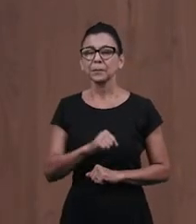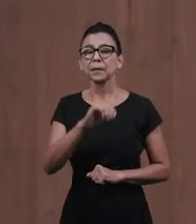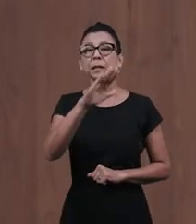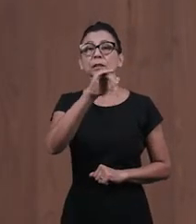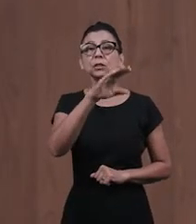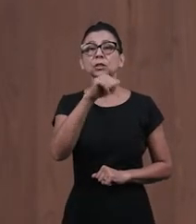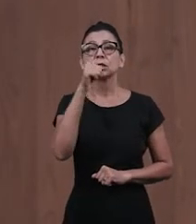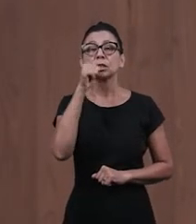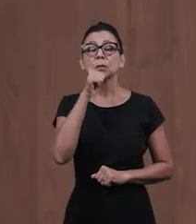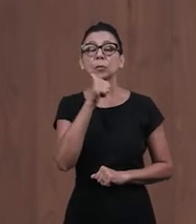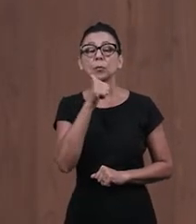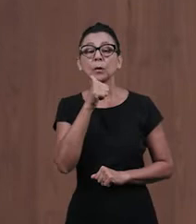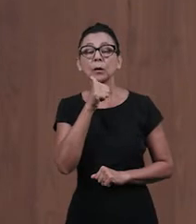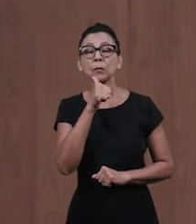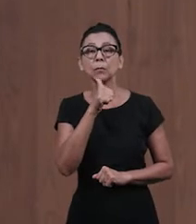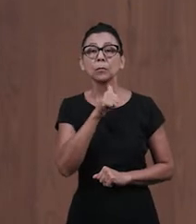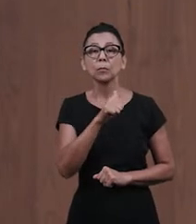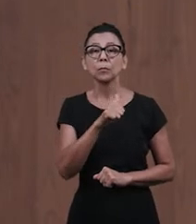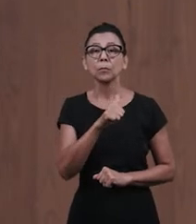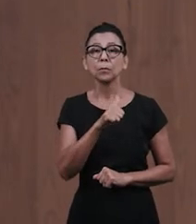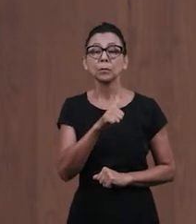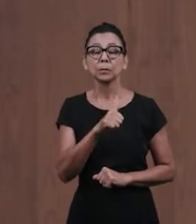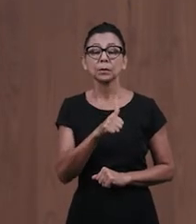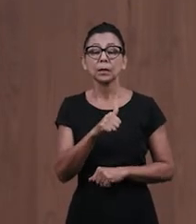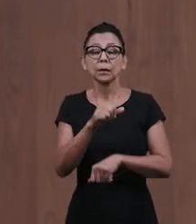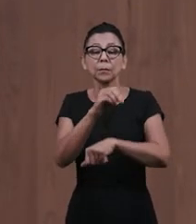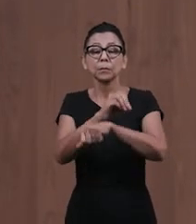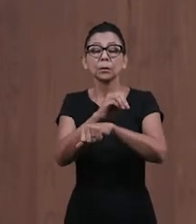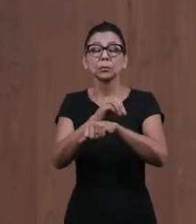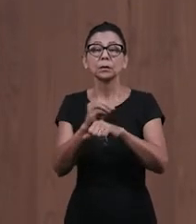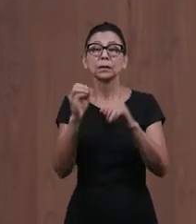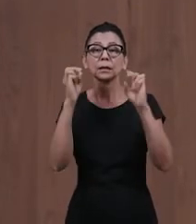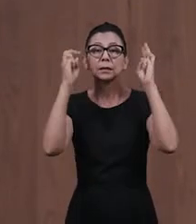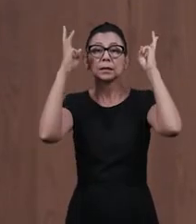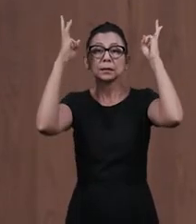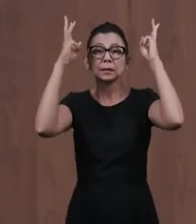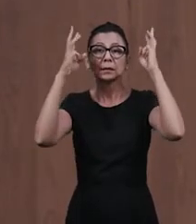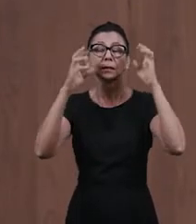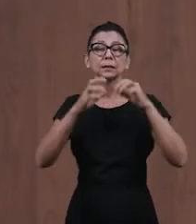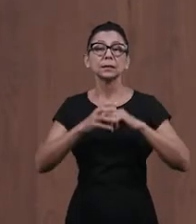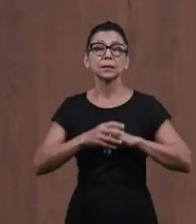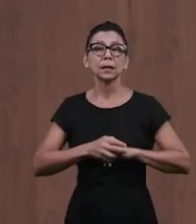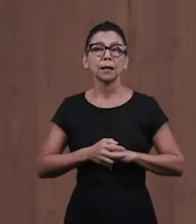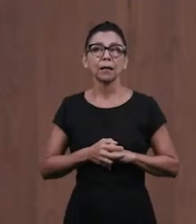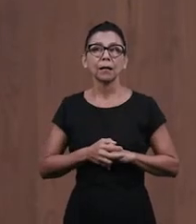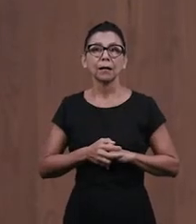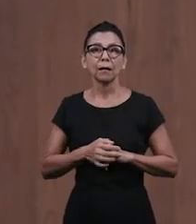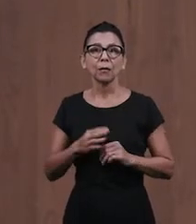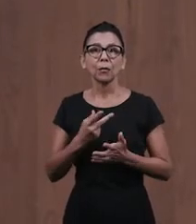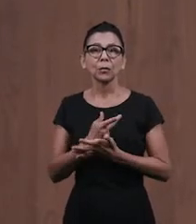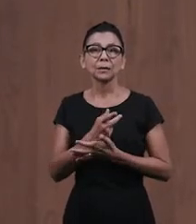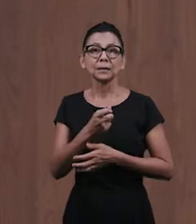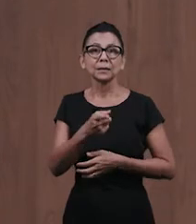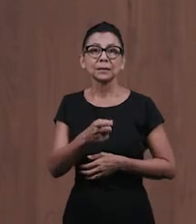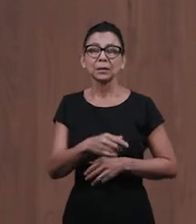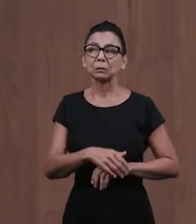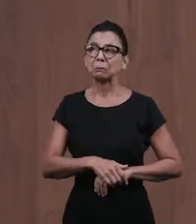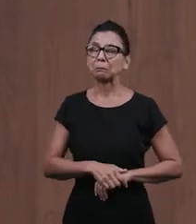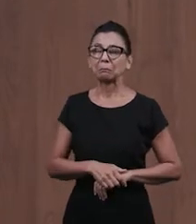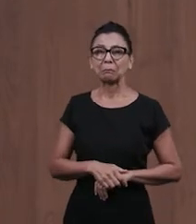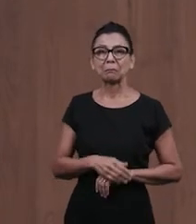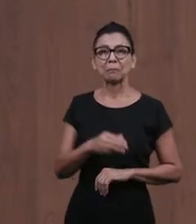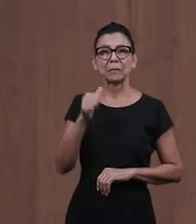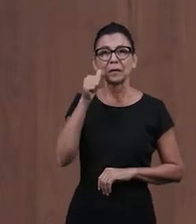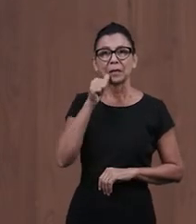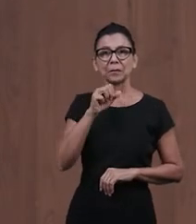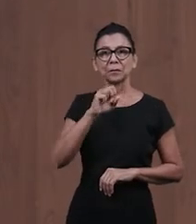niño». Y María llamó a su madre, a Jocabed, que también era madre de Moisés, para que cuide de ese